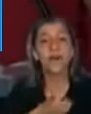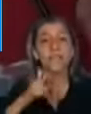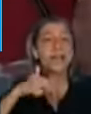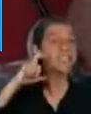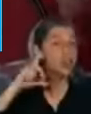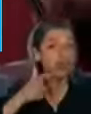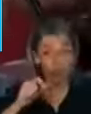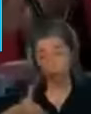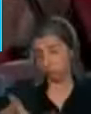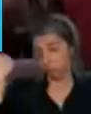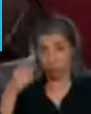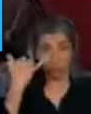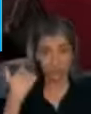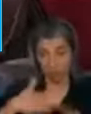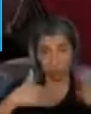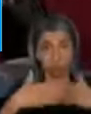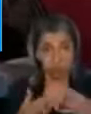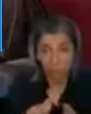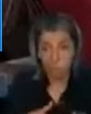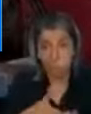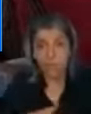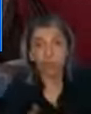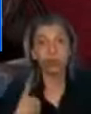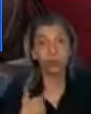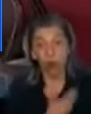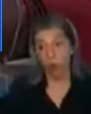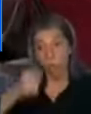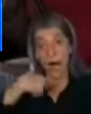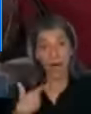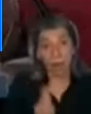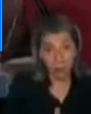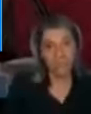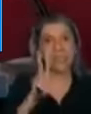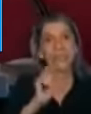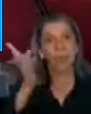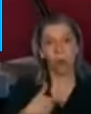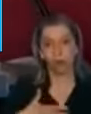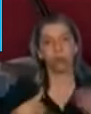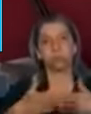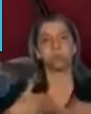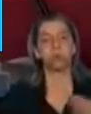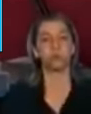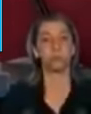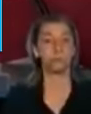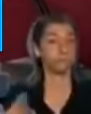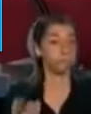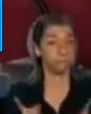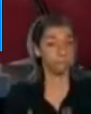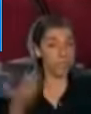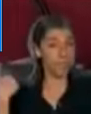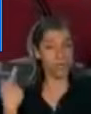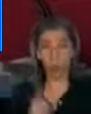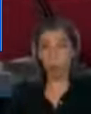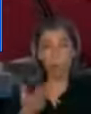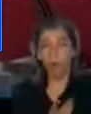con relación a la guerra que hay en Israel, tomaron posición con relación a si el capital para incentivar la producción se lo tenemos que dar a